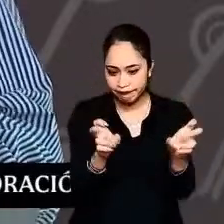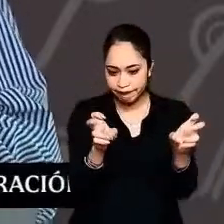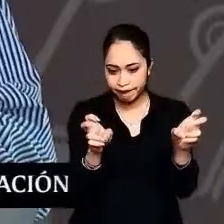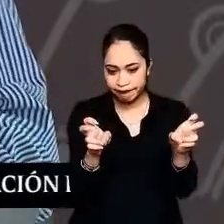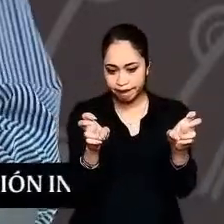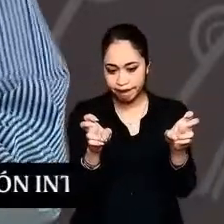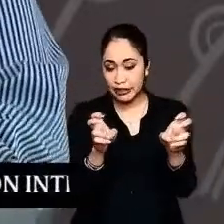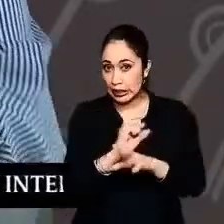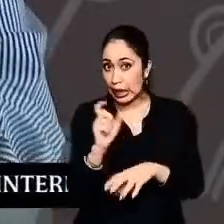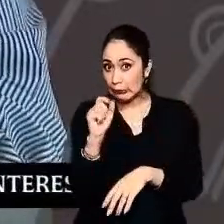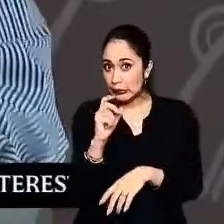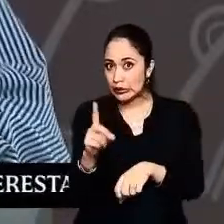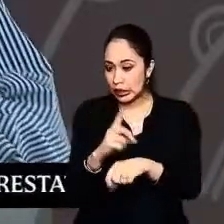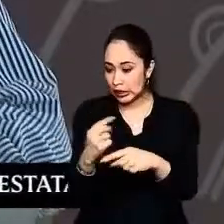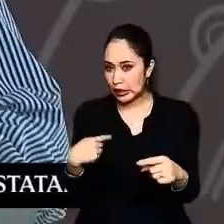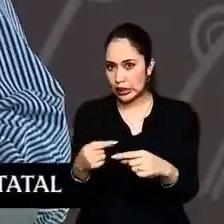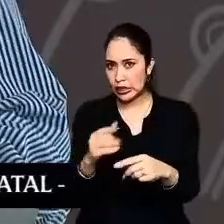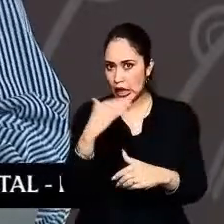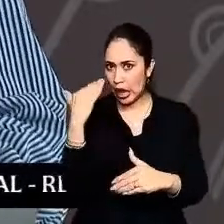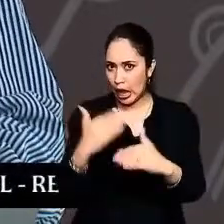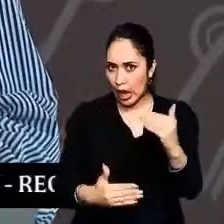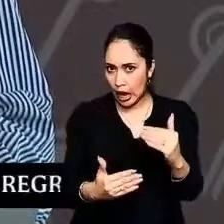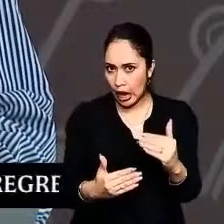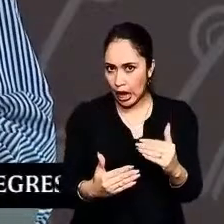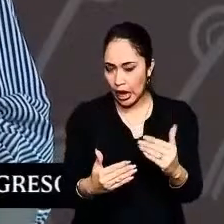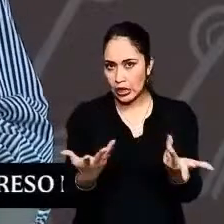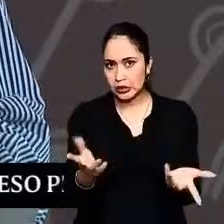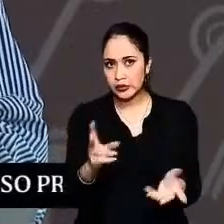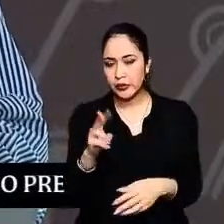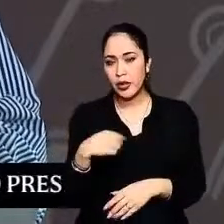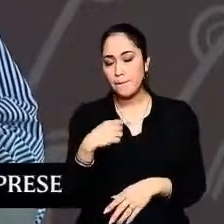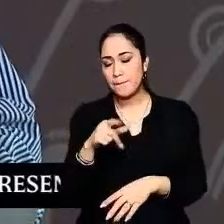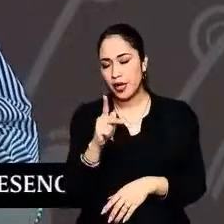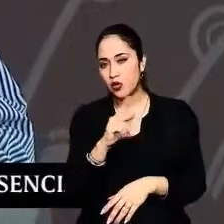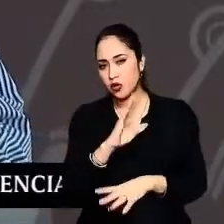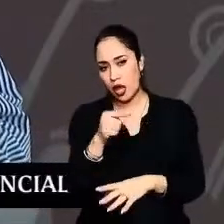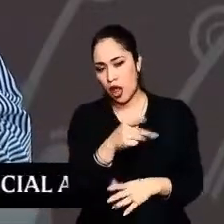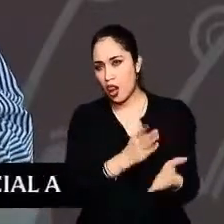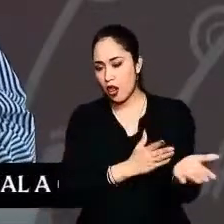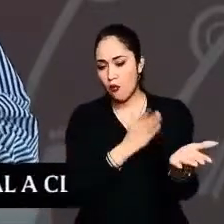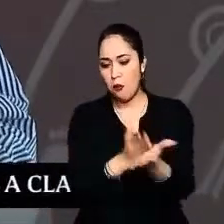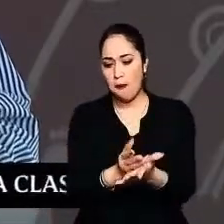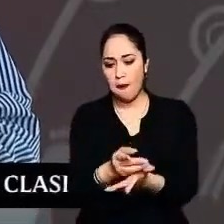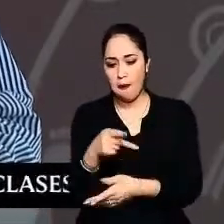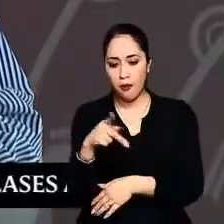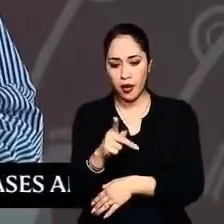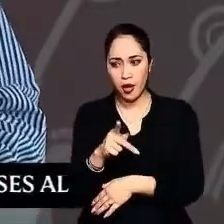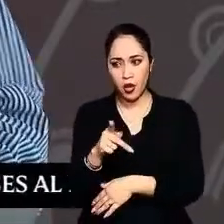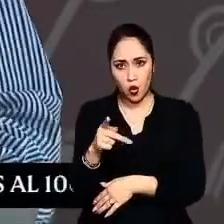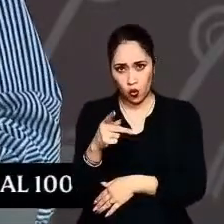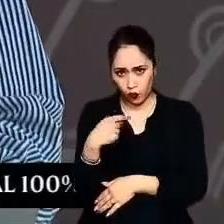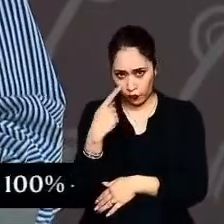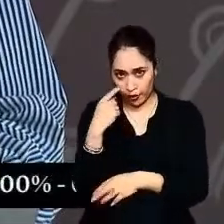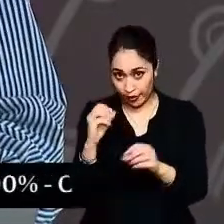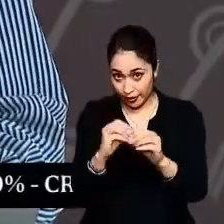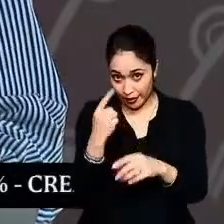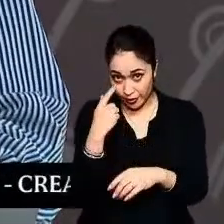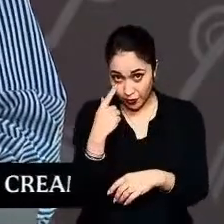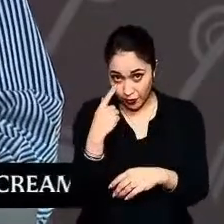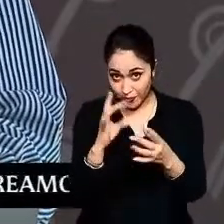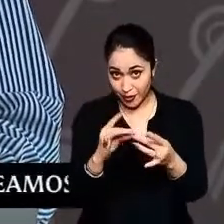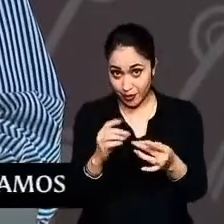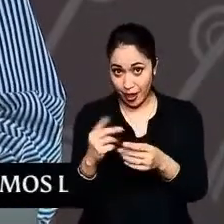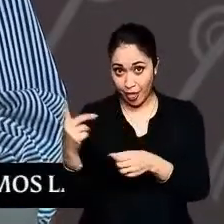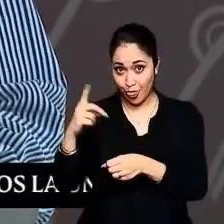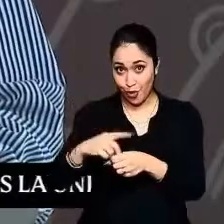pasaron los 20 días y malamente nos dan, porque le declaro una cosa, no nos van a donar. Es que ellos